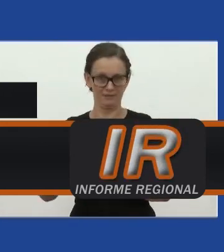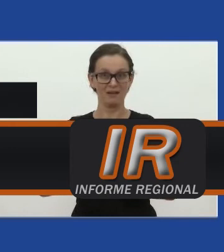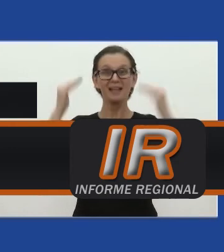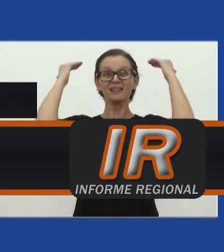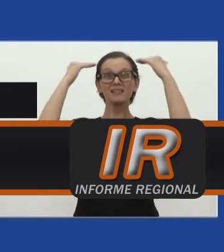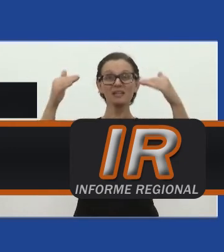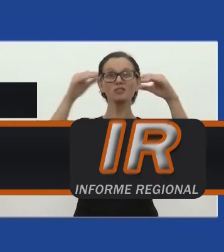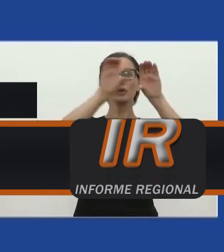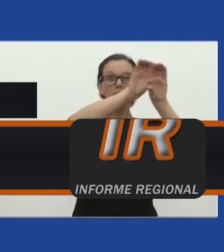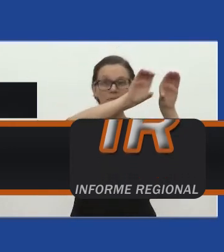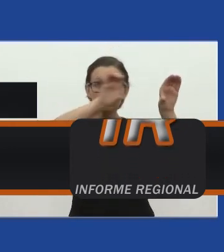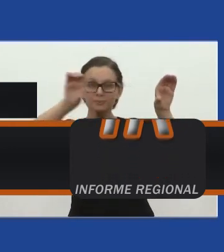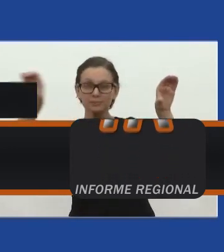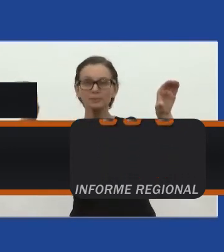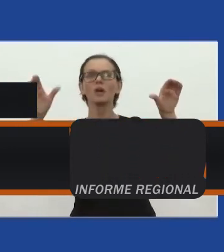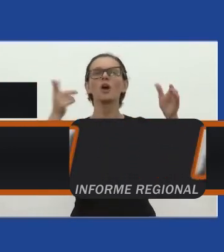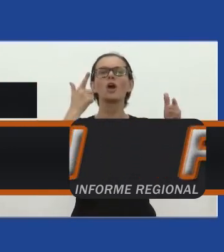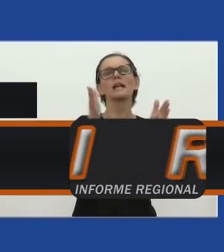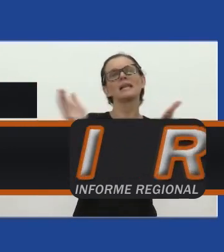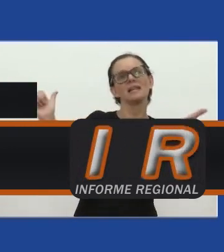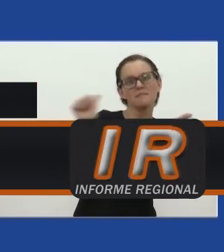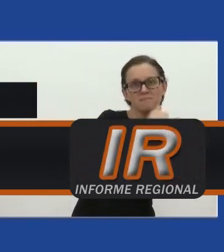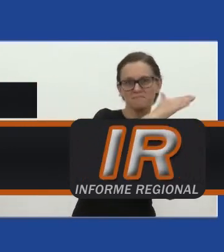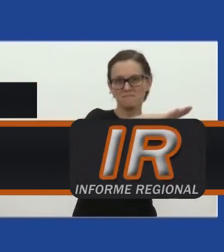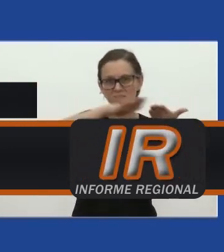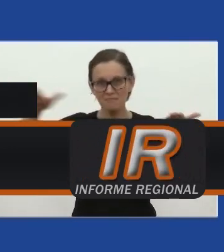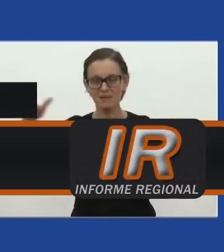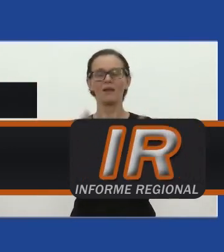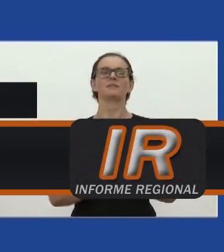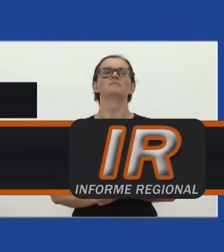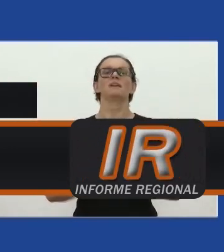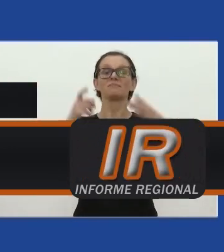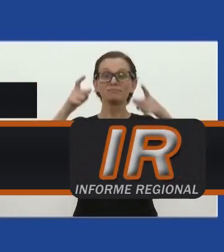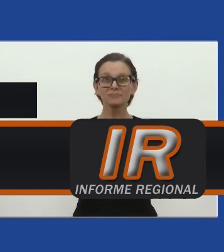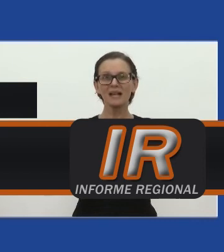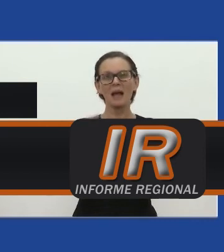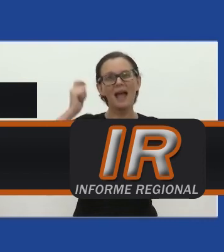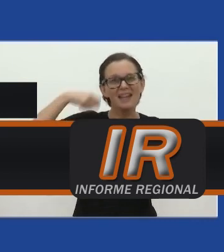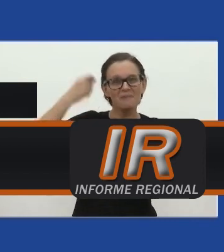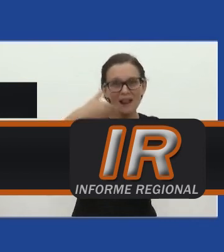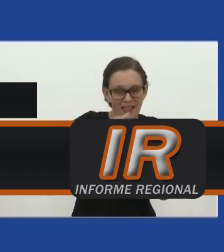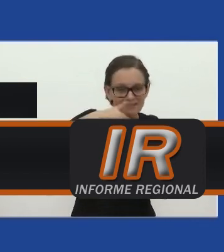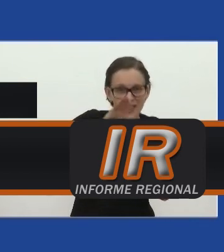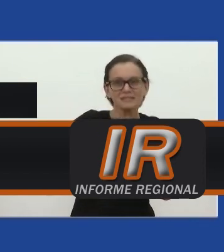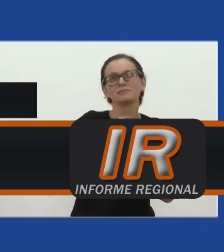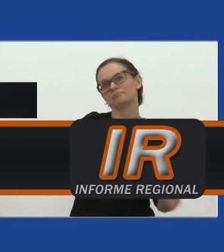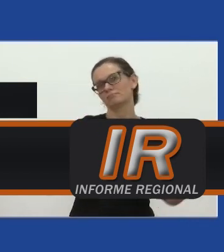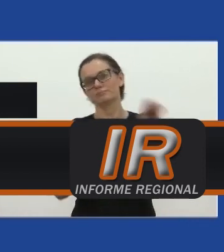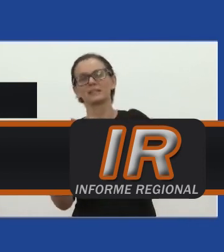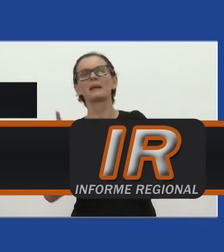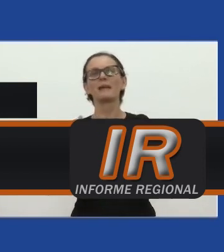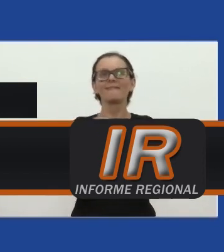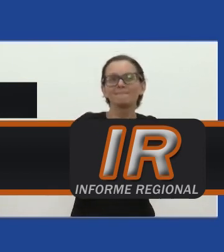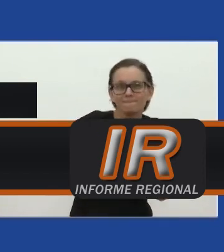los tanques de agua que estén herméticamente cerrados. El agua de las mascotas, cambiarla diariamente, pero aparte cepillarla.